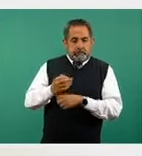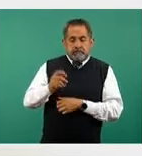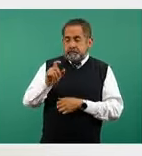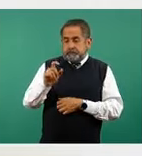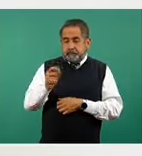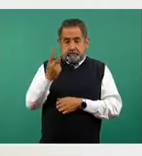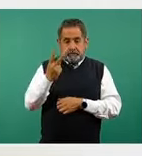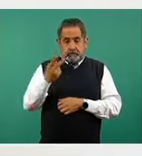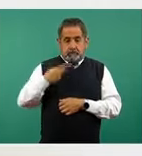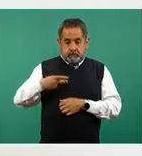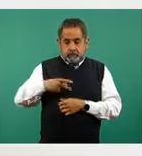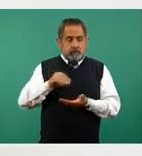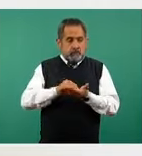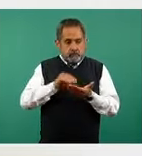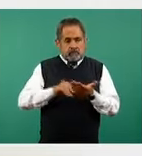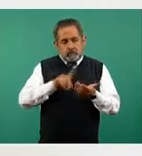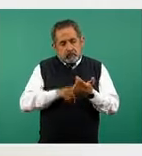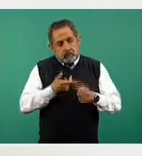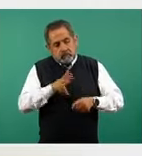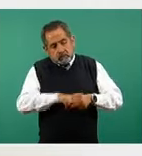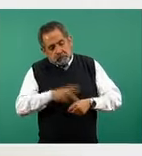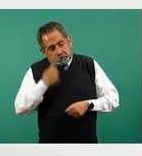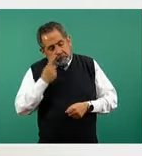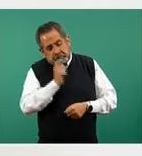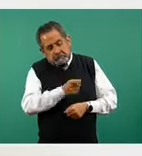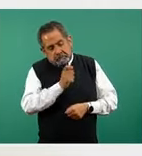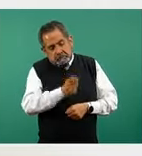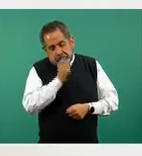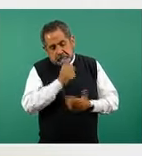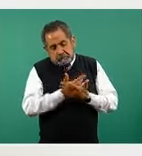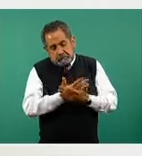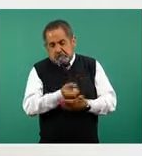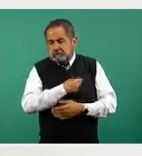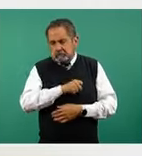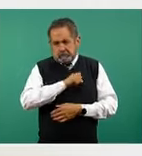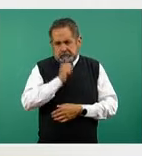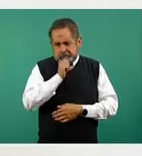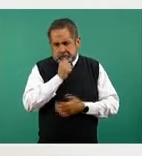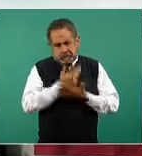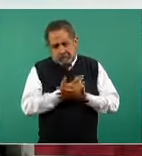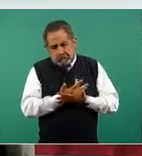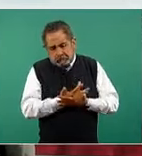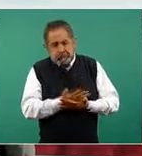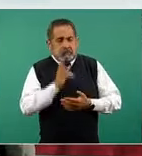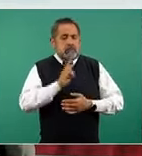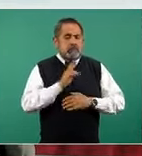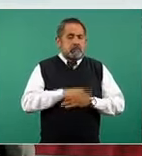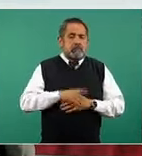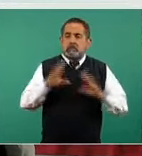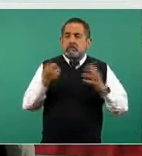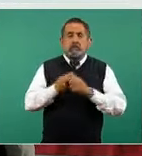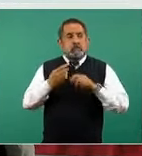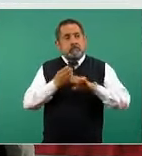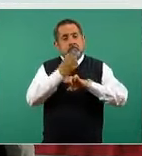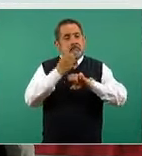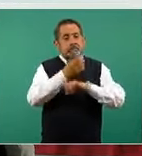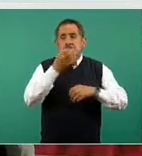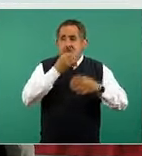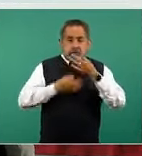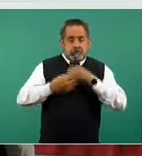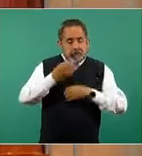personas que en este momento están bajo observación, y tenemos las entidades federativas que han notificado la presencia y por lo tanto están dando